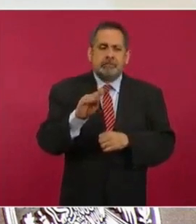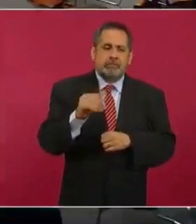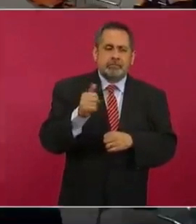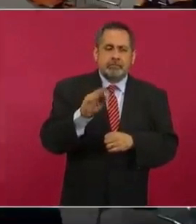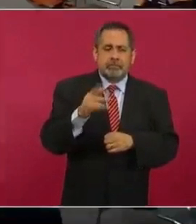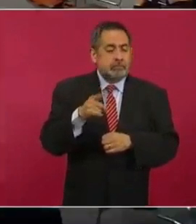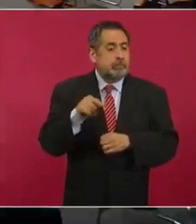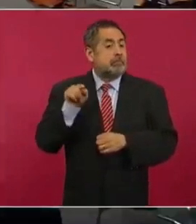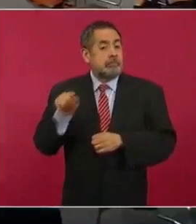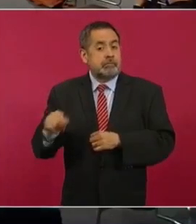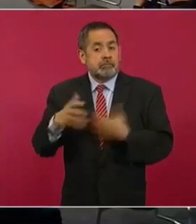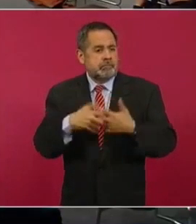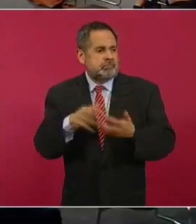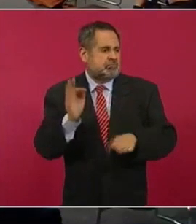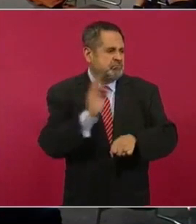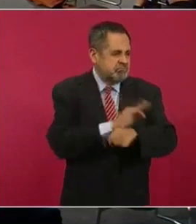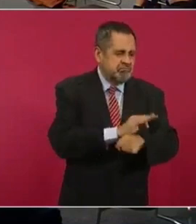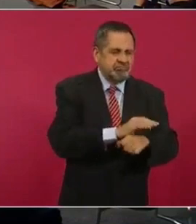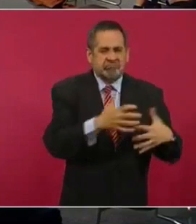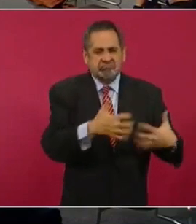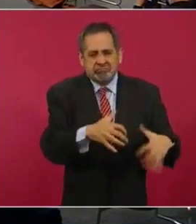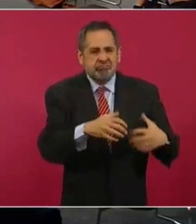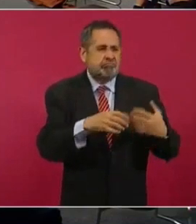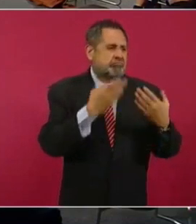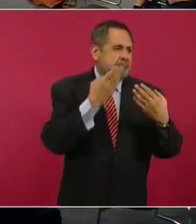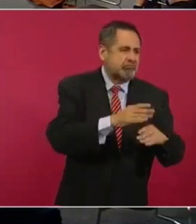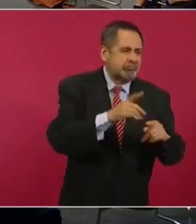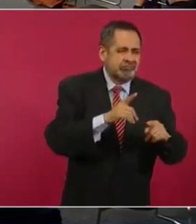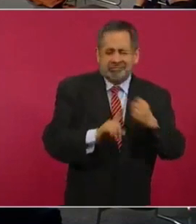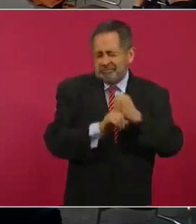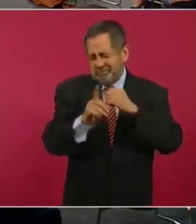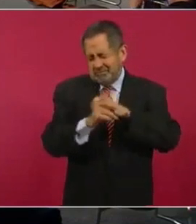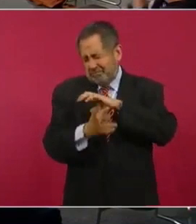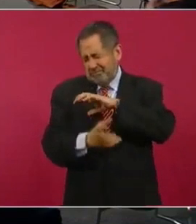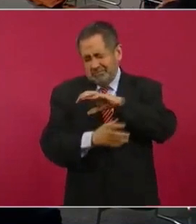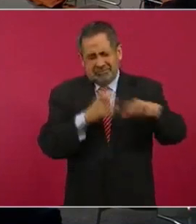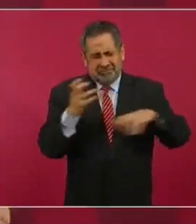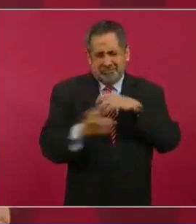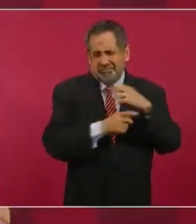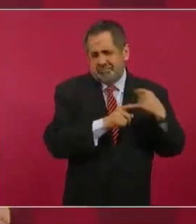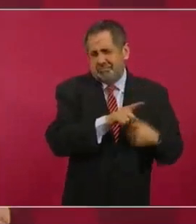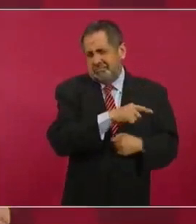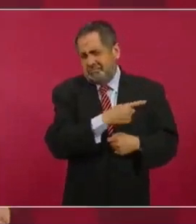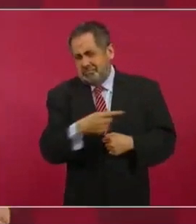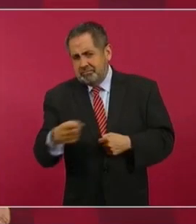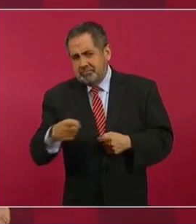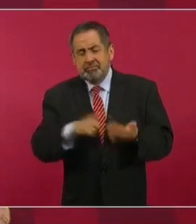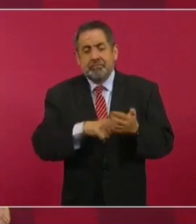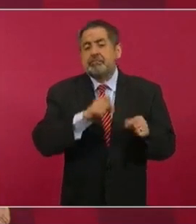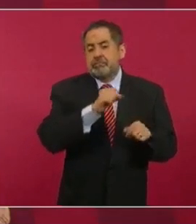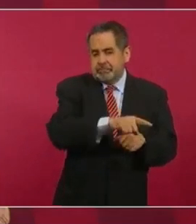1995, 96, 97, a empresas, a bancos, todo el desastre que se fue originando desde Salinas